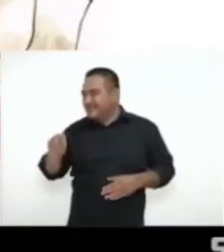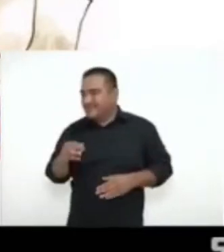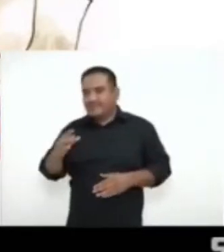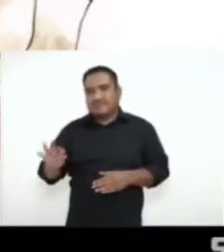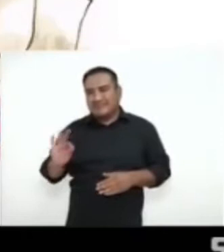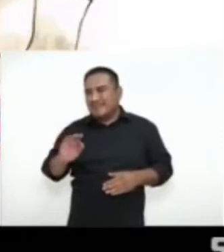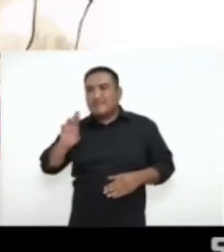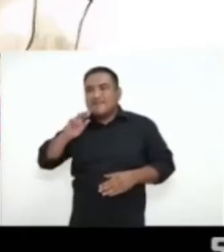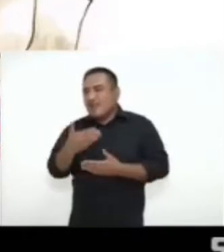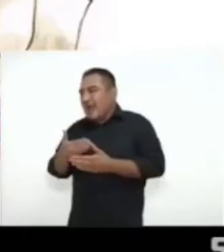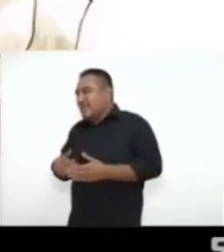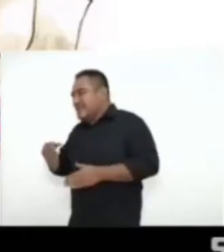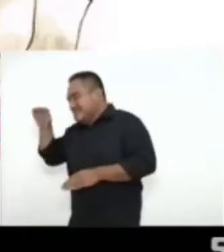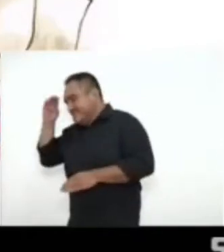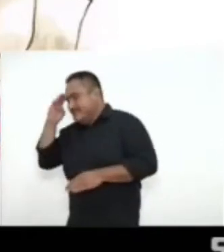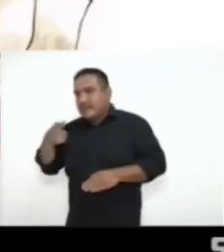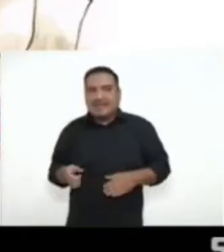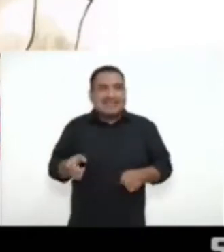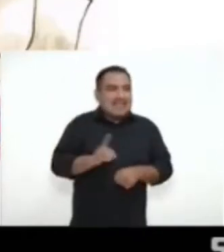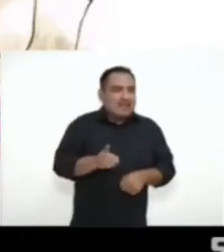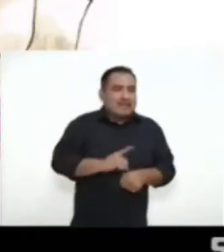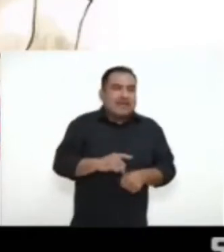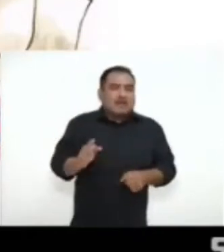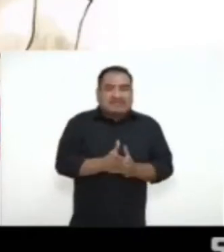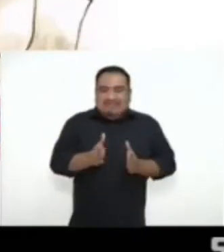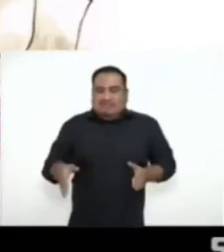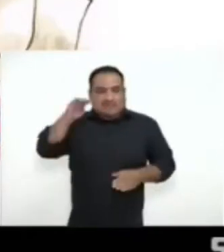y este pensar,